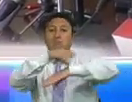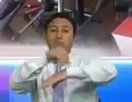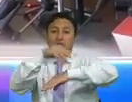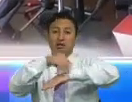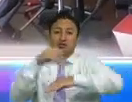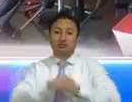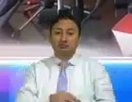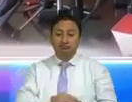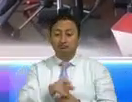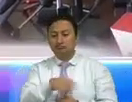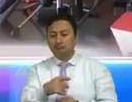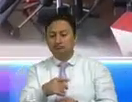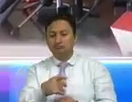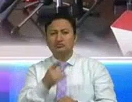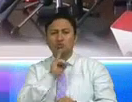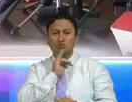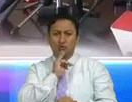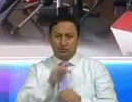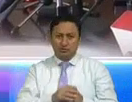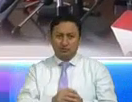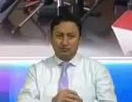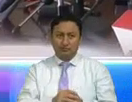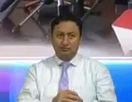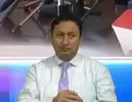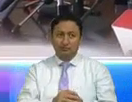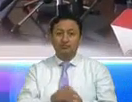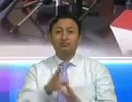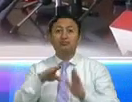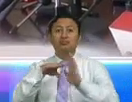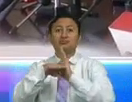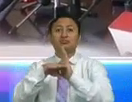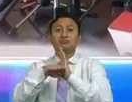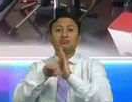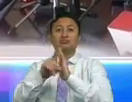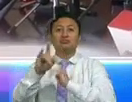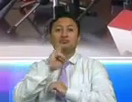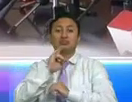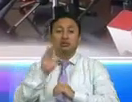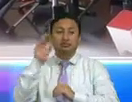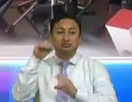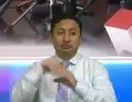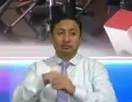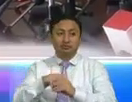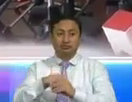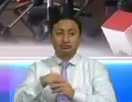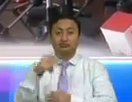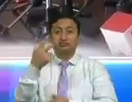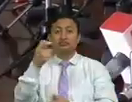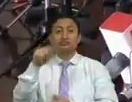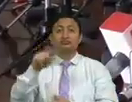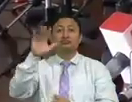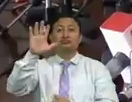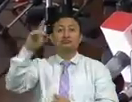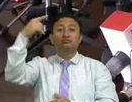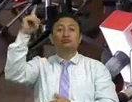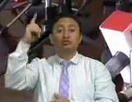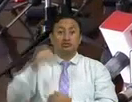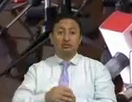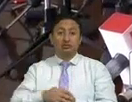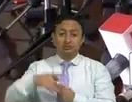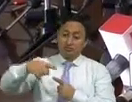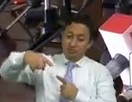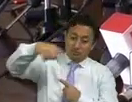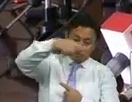unas cuentas de la banca estado estadounidense y eso es 3.5 millones sirvieron para